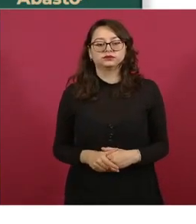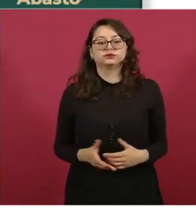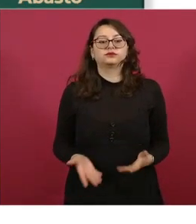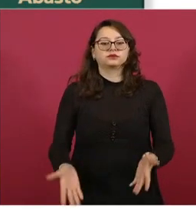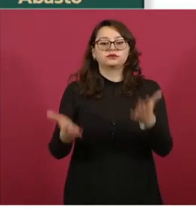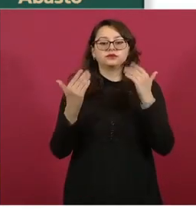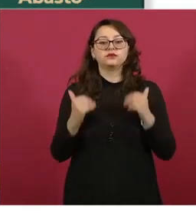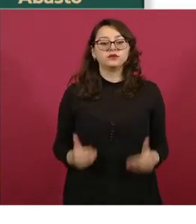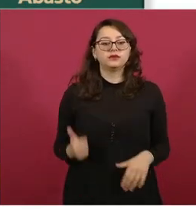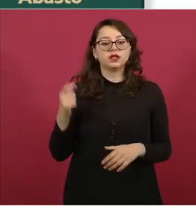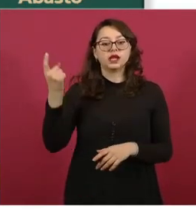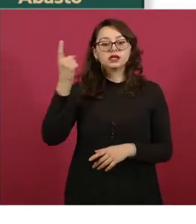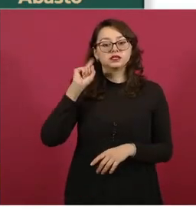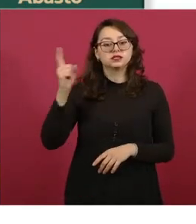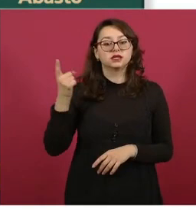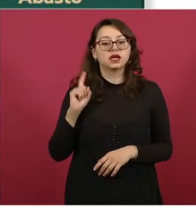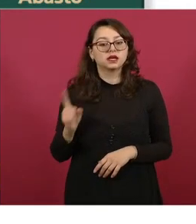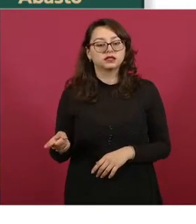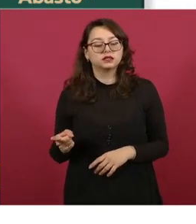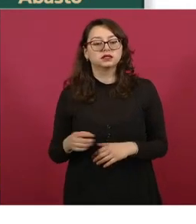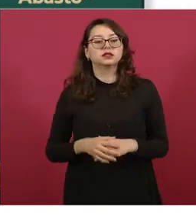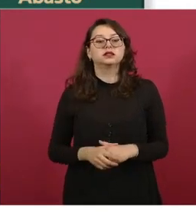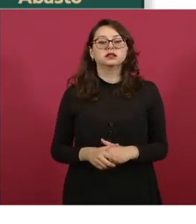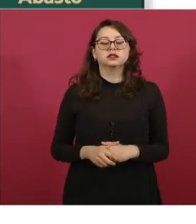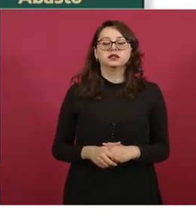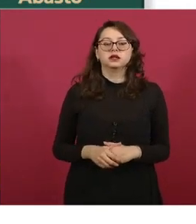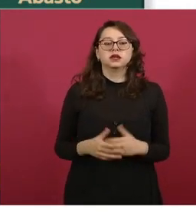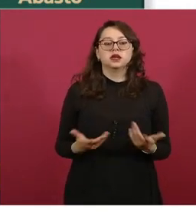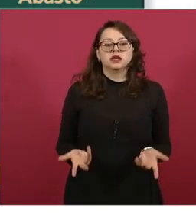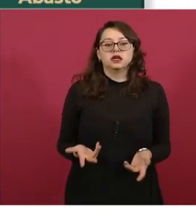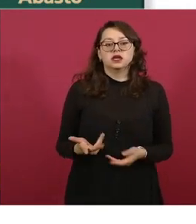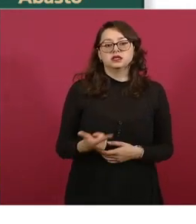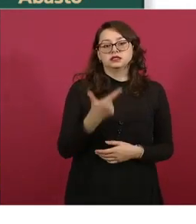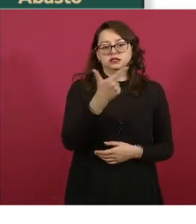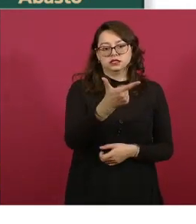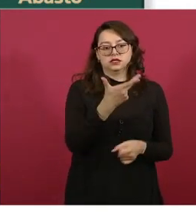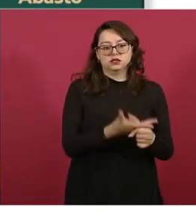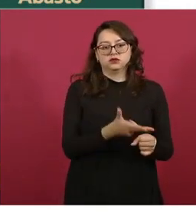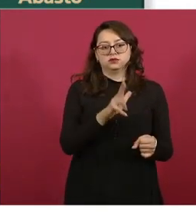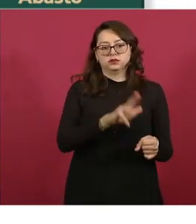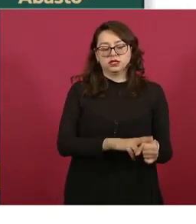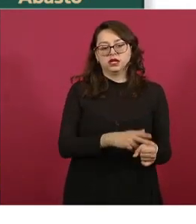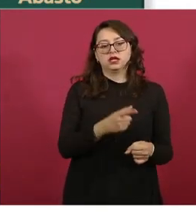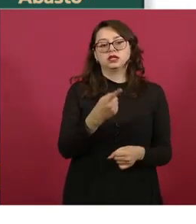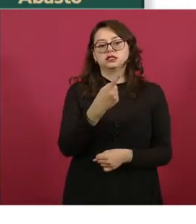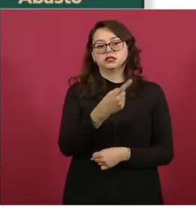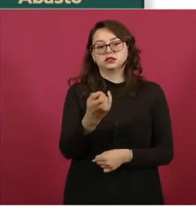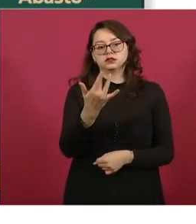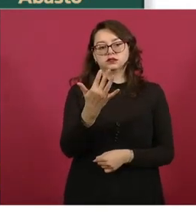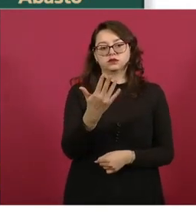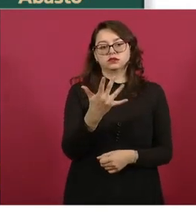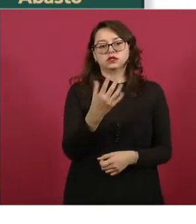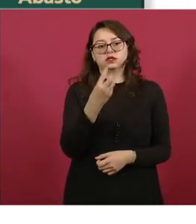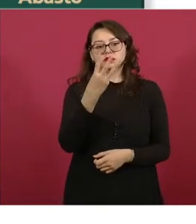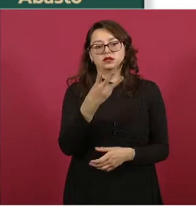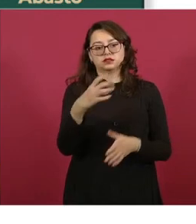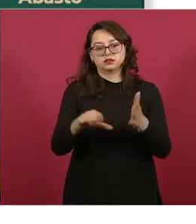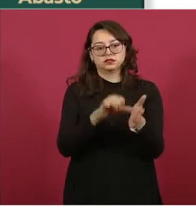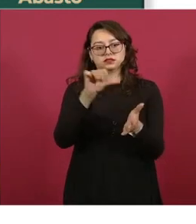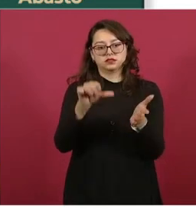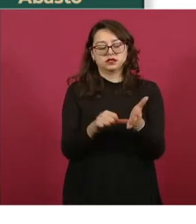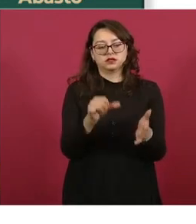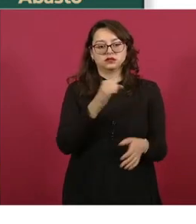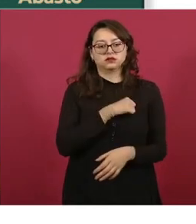SAI está operando en 7 de los 25 hospitales y en 153 de 398 centros de salud. Se